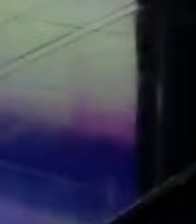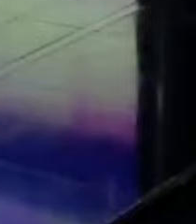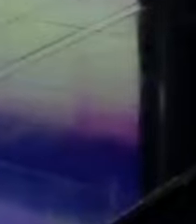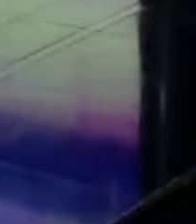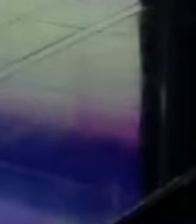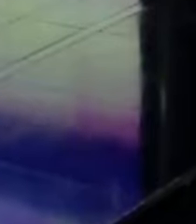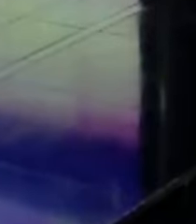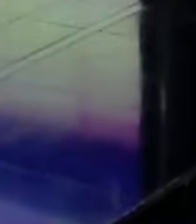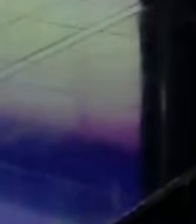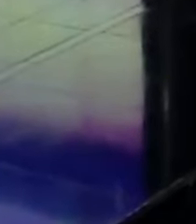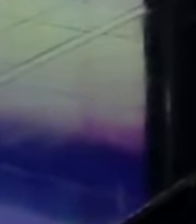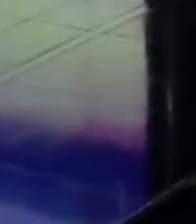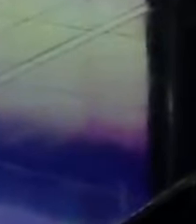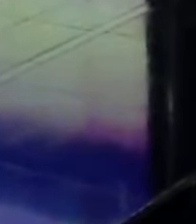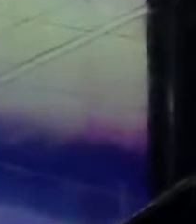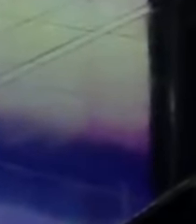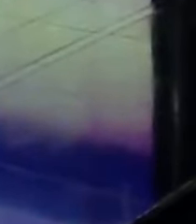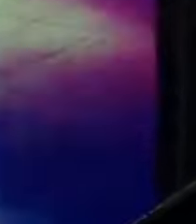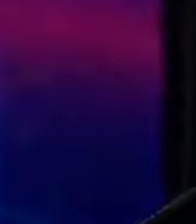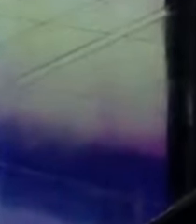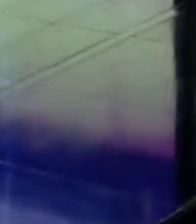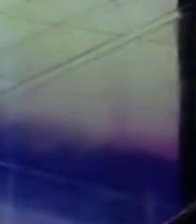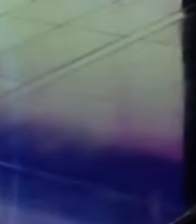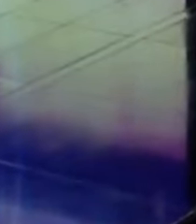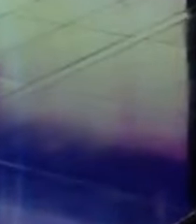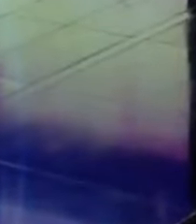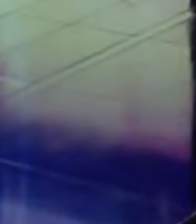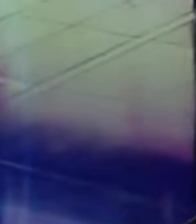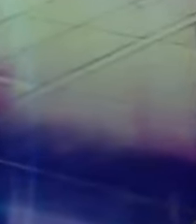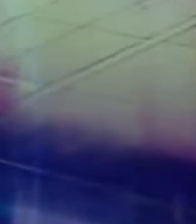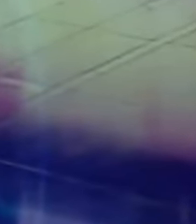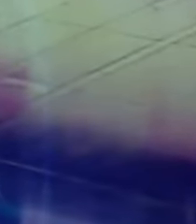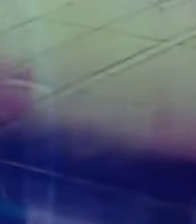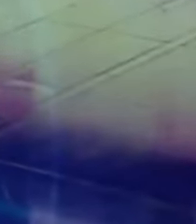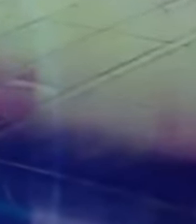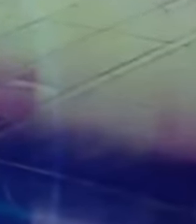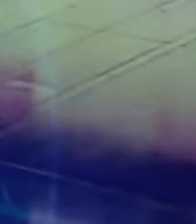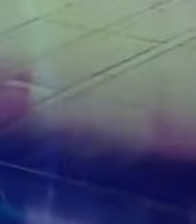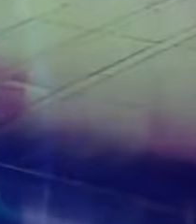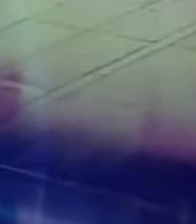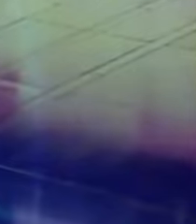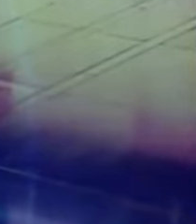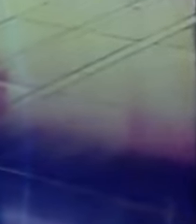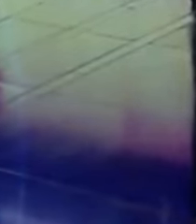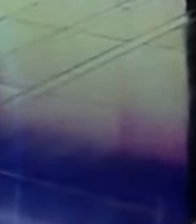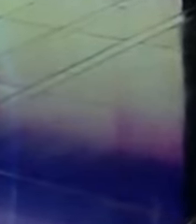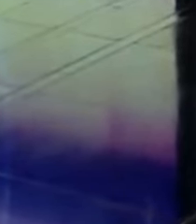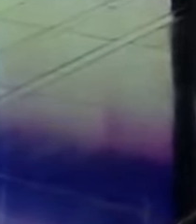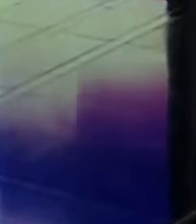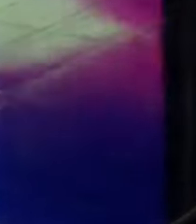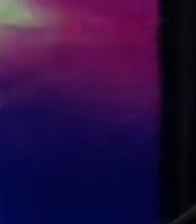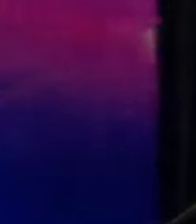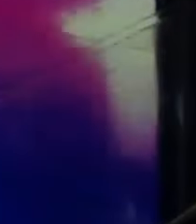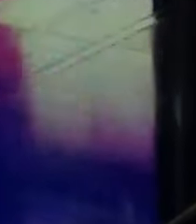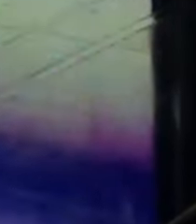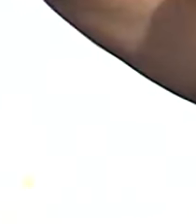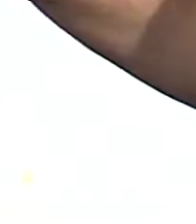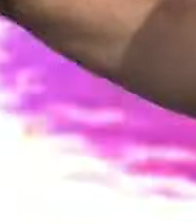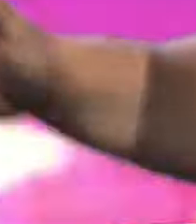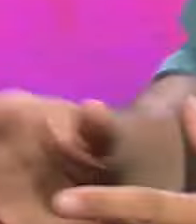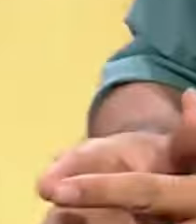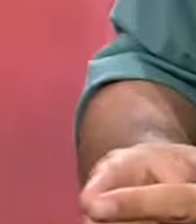percepción particular. Entonces, mientras hablo, percibía que algo bailaba acá. Y algo algo se movía. ¿Cómo estuvieron esa semanita de vacaciones?